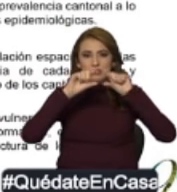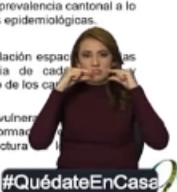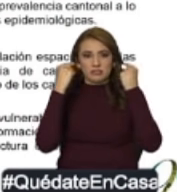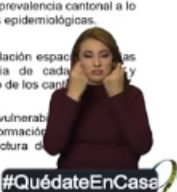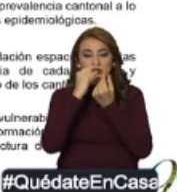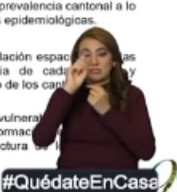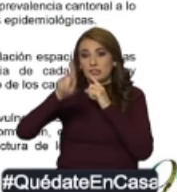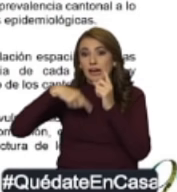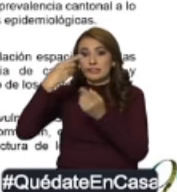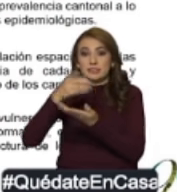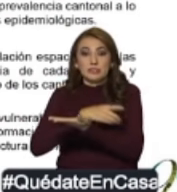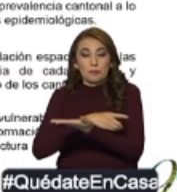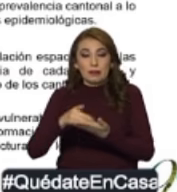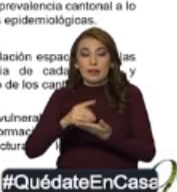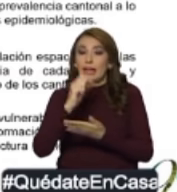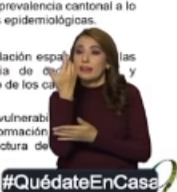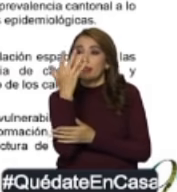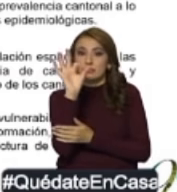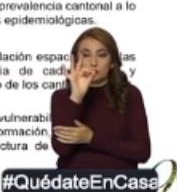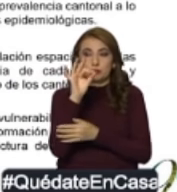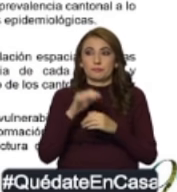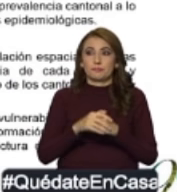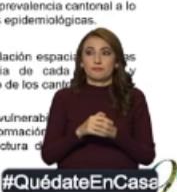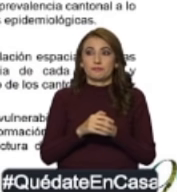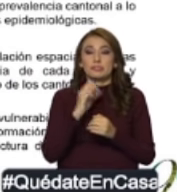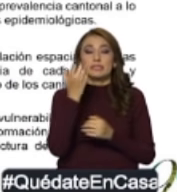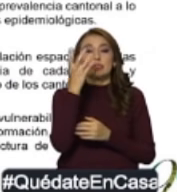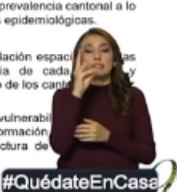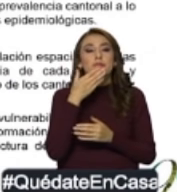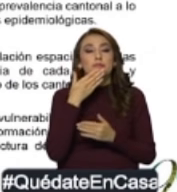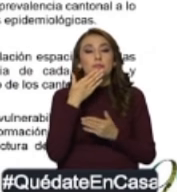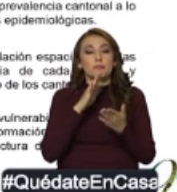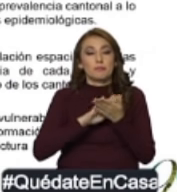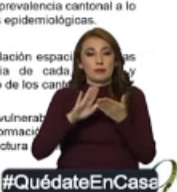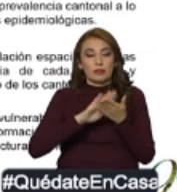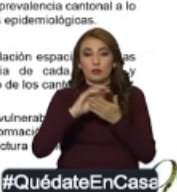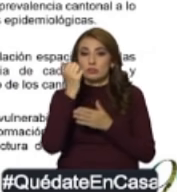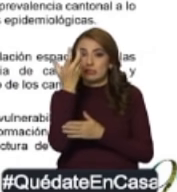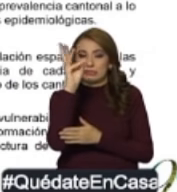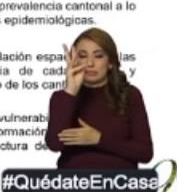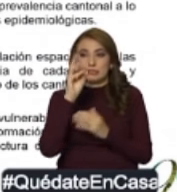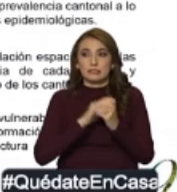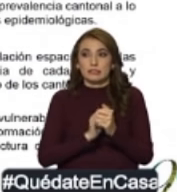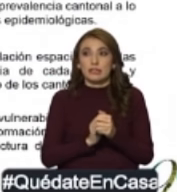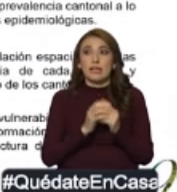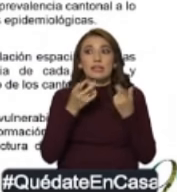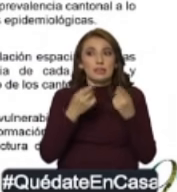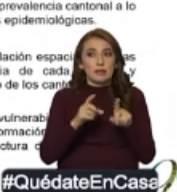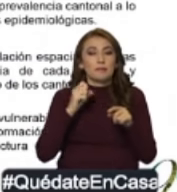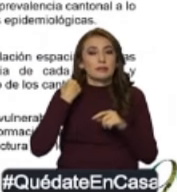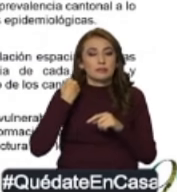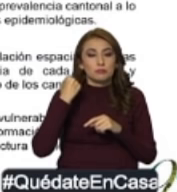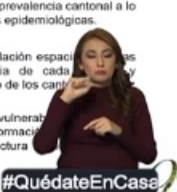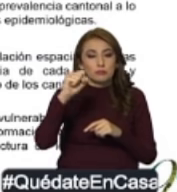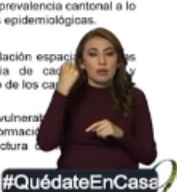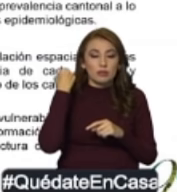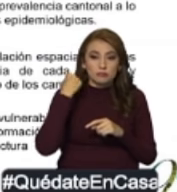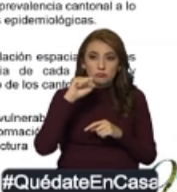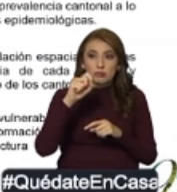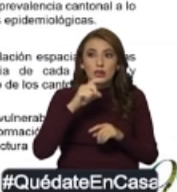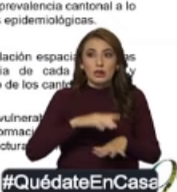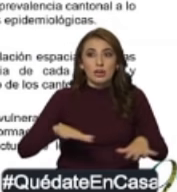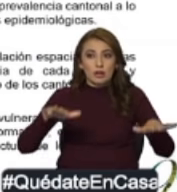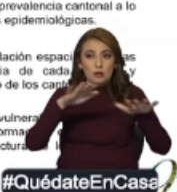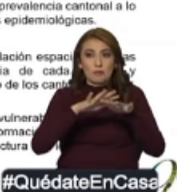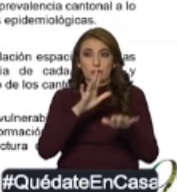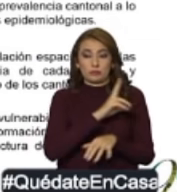semana epidemiológica número 16. También tenemos el número de viajes diarios entre cantones, un proyecto realizado por la Universidad